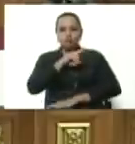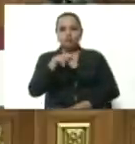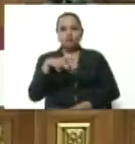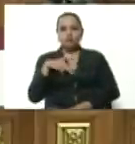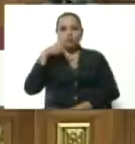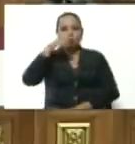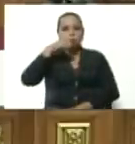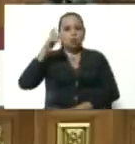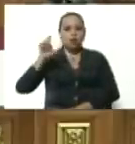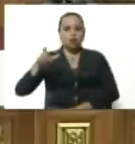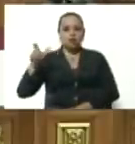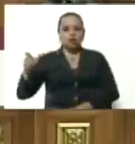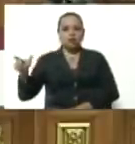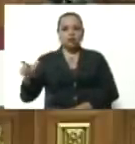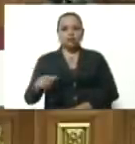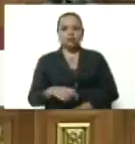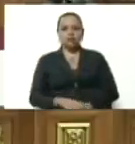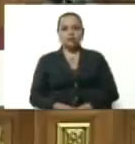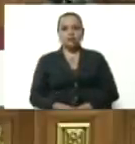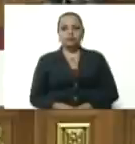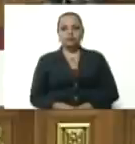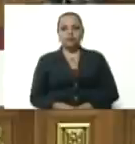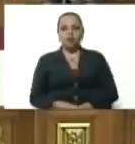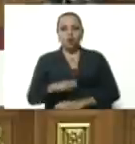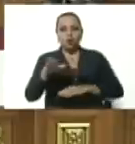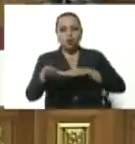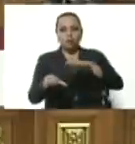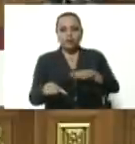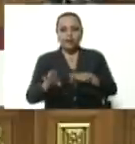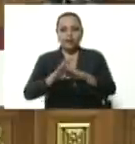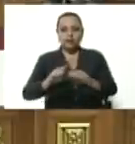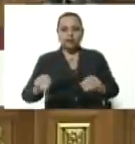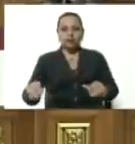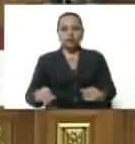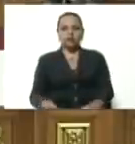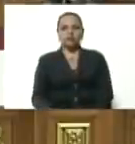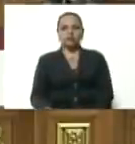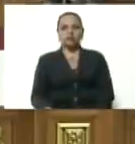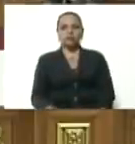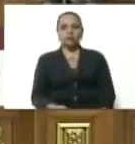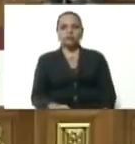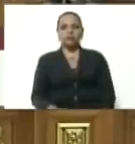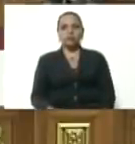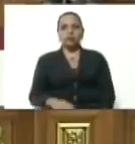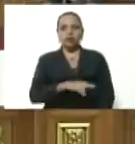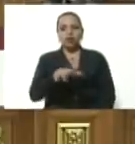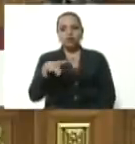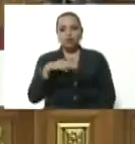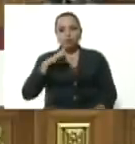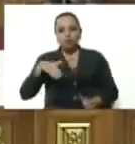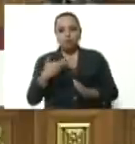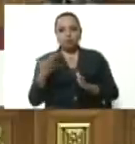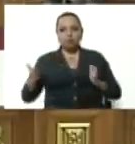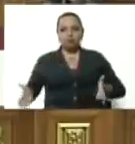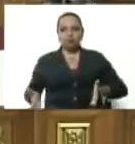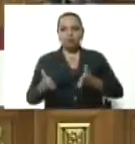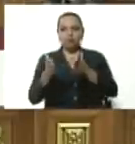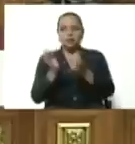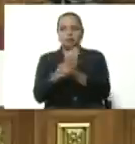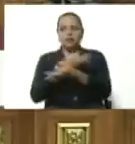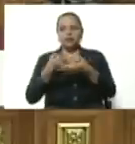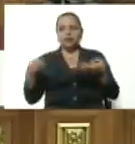pueblo, con los pies sobre la tierra, es que nosotros pudiéramos avanzar en